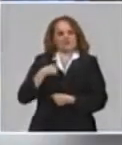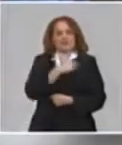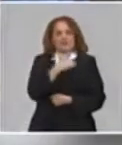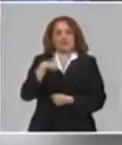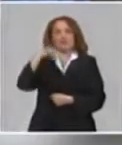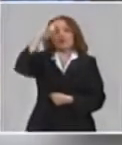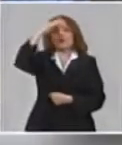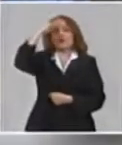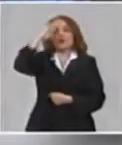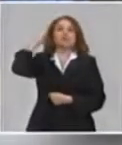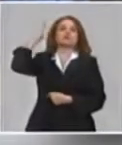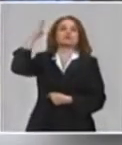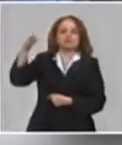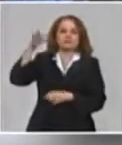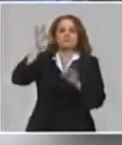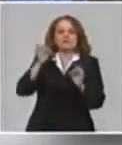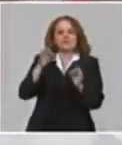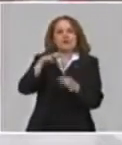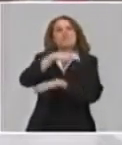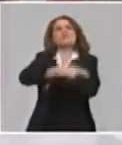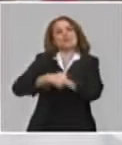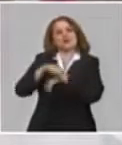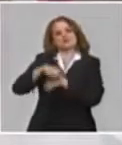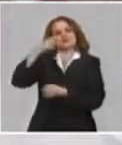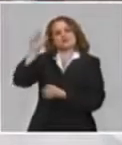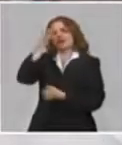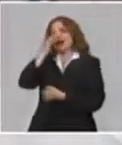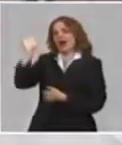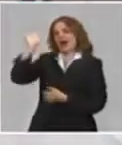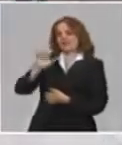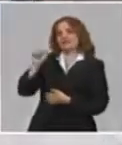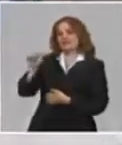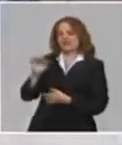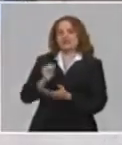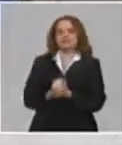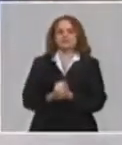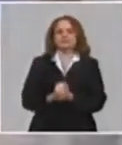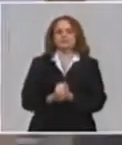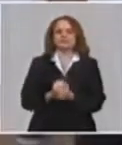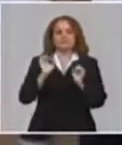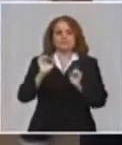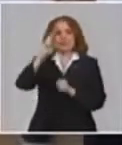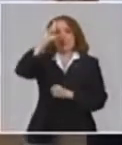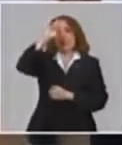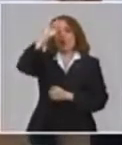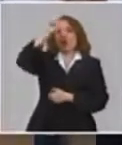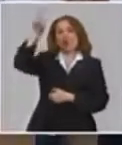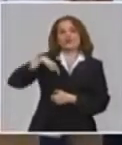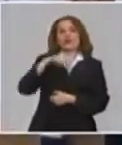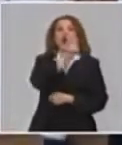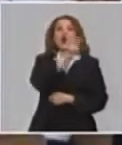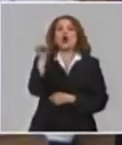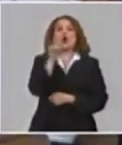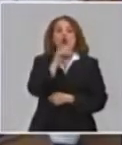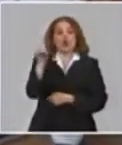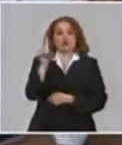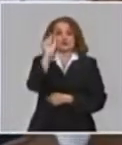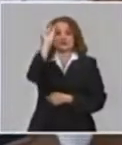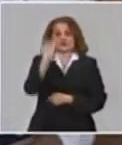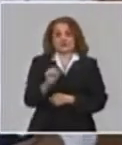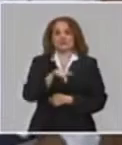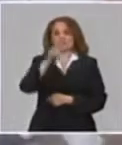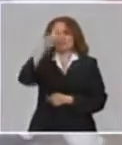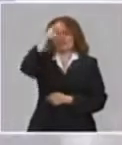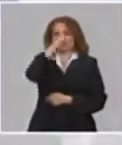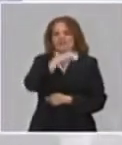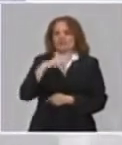esa nación africana. En el Centro Hospitalario Regional de Lomé, 11 profesionales de la salud de 5 especialidades con amplia experiencia